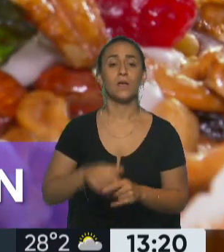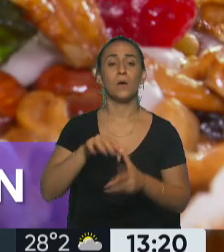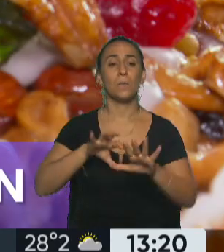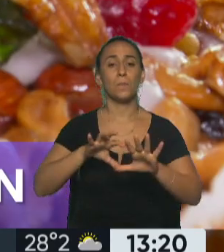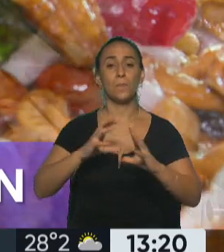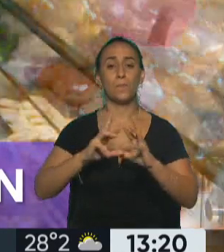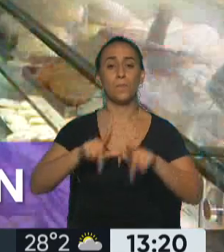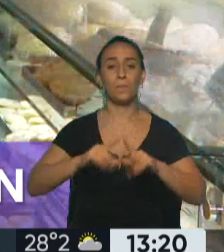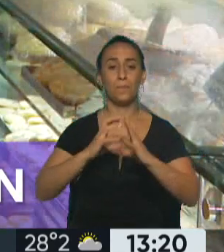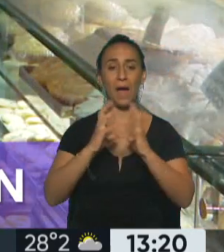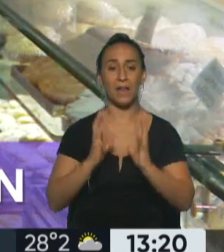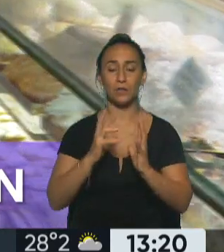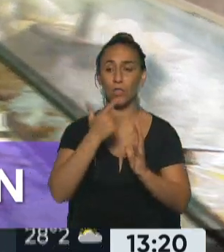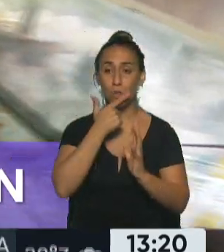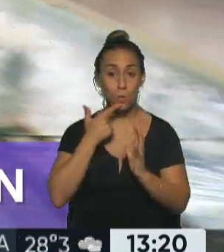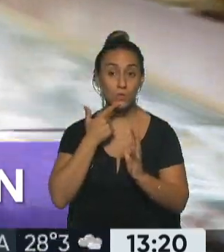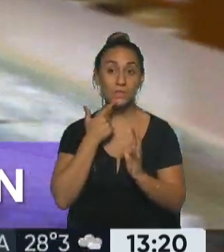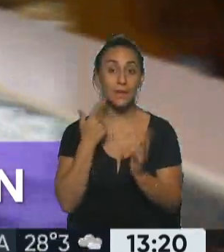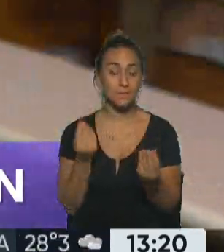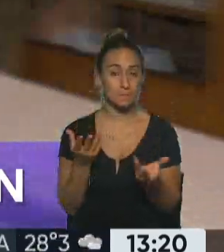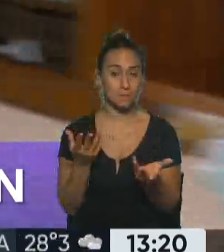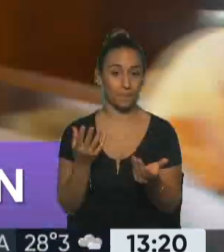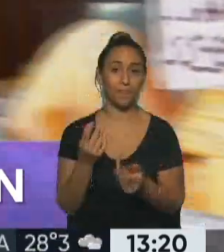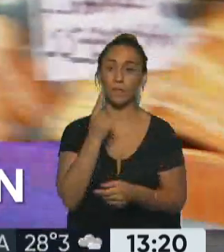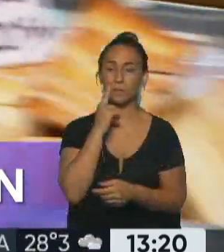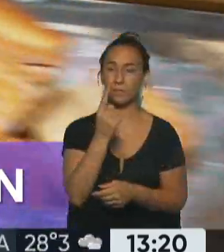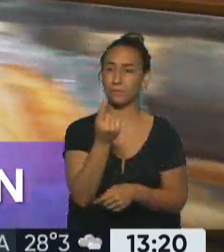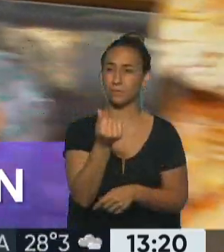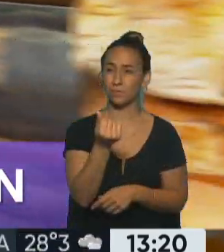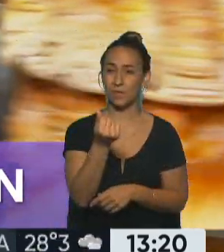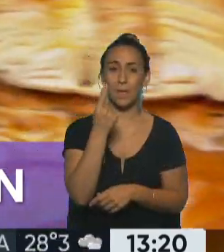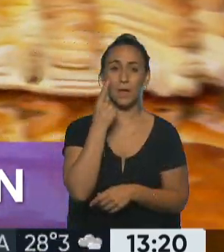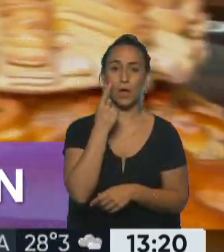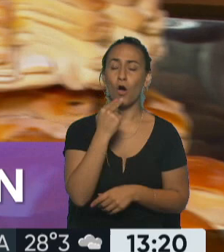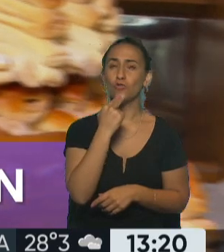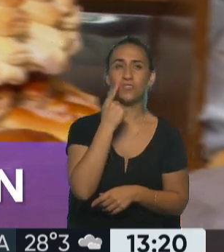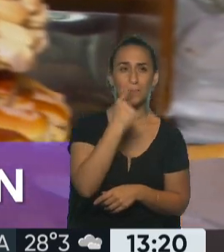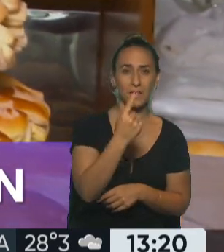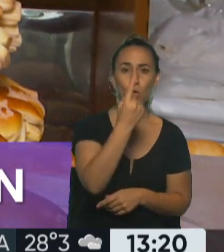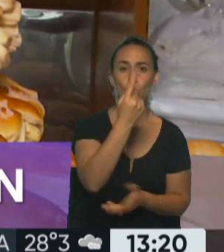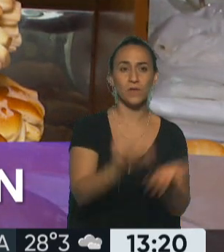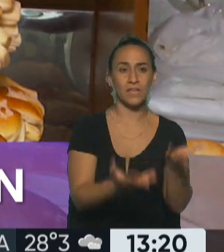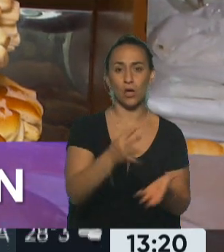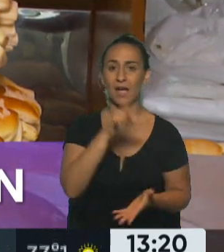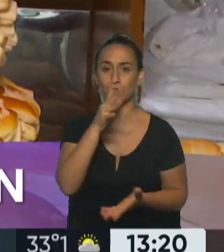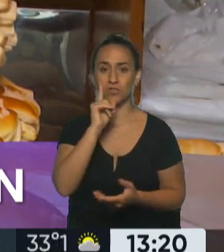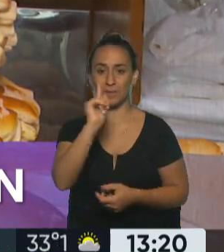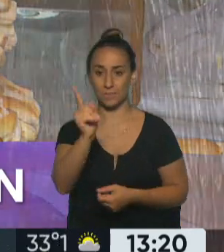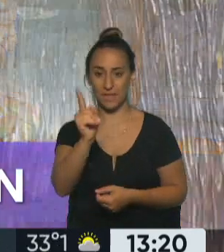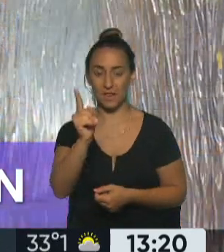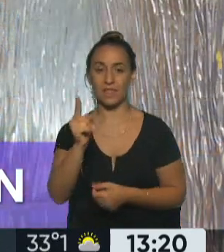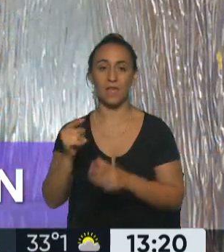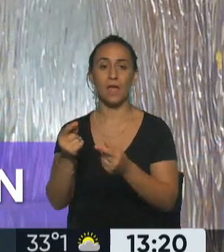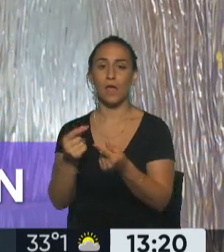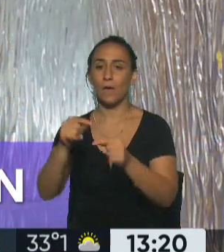otro Bueno es un producto que se vende en esta época el pan dulce está 1 11000 el kilo y 14,000 el de fruta